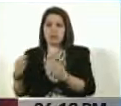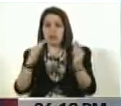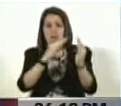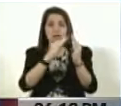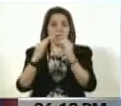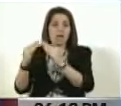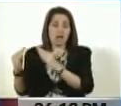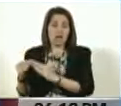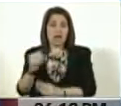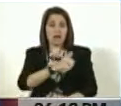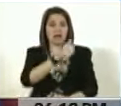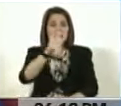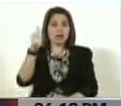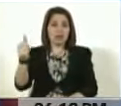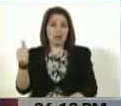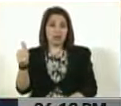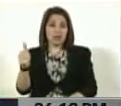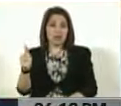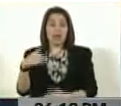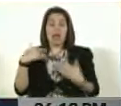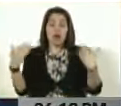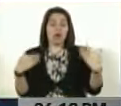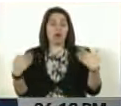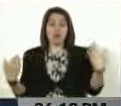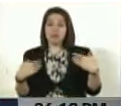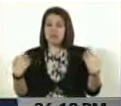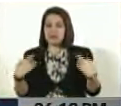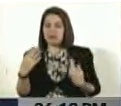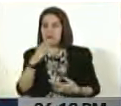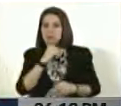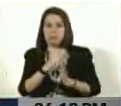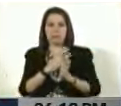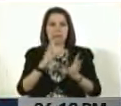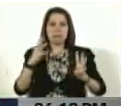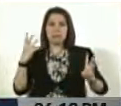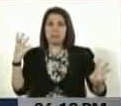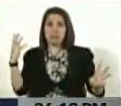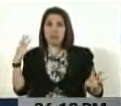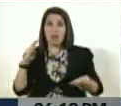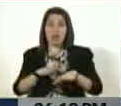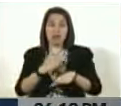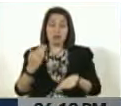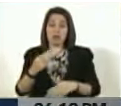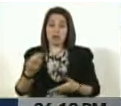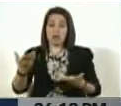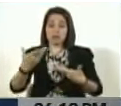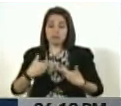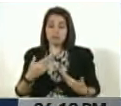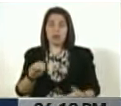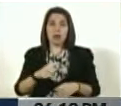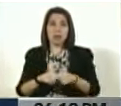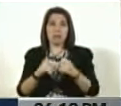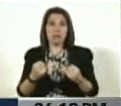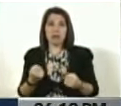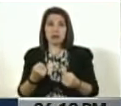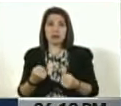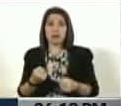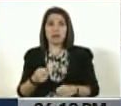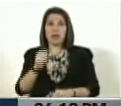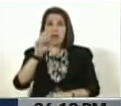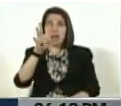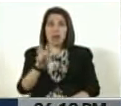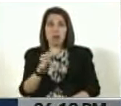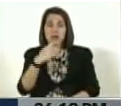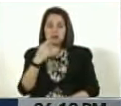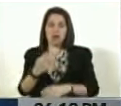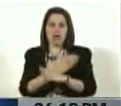puerta de su vivienda. Sí, ahorita la gente está muy contenta porque ahora no tienen que hacer las colas. ¿Por qué? Porque ahora le llega el pan. Además había horarios, que si a las 4 es que sacamos